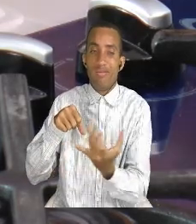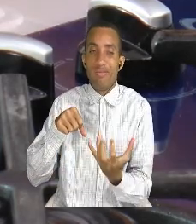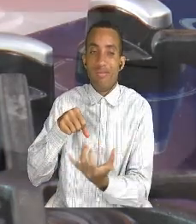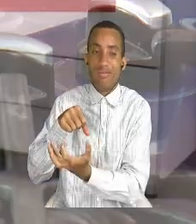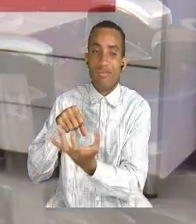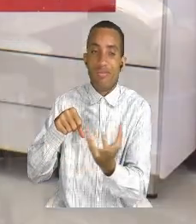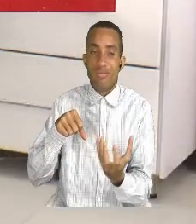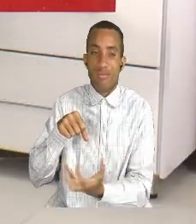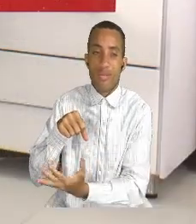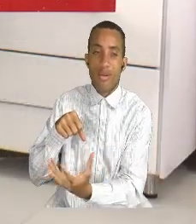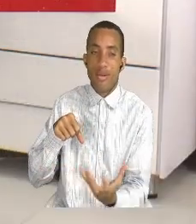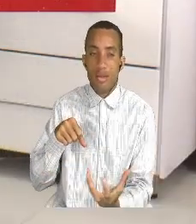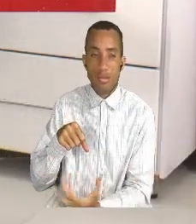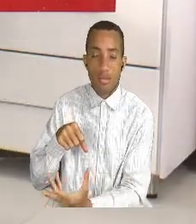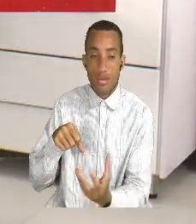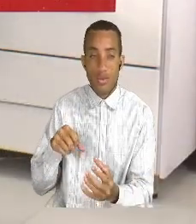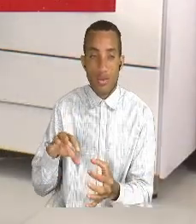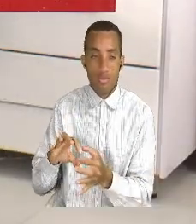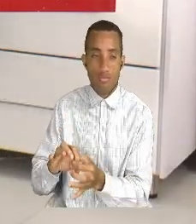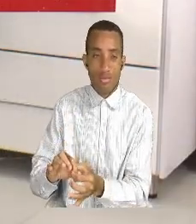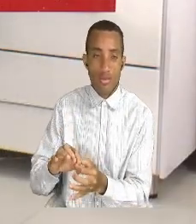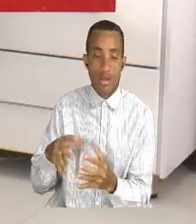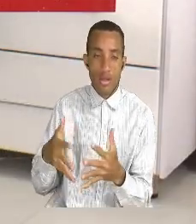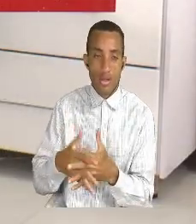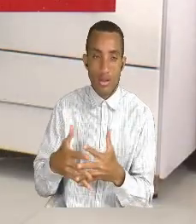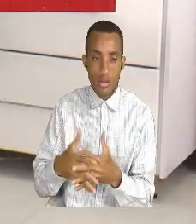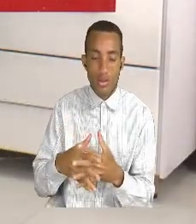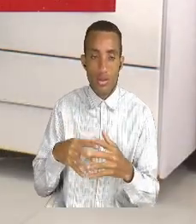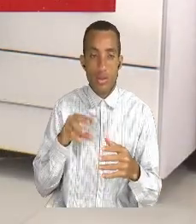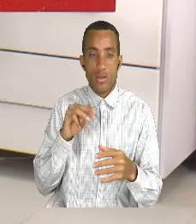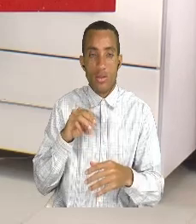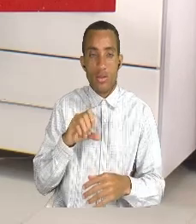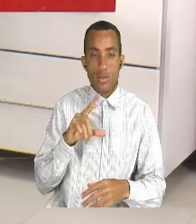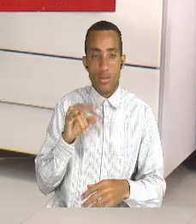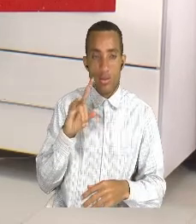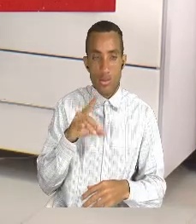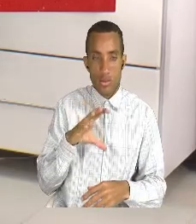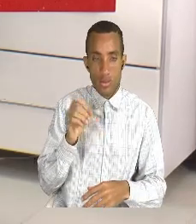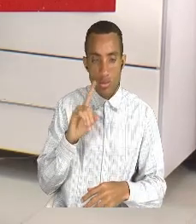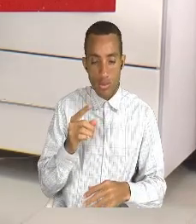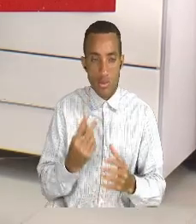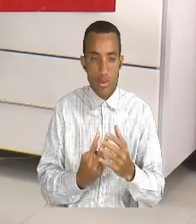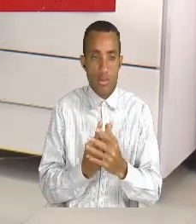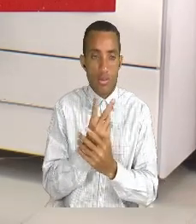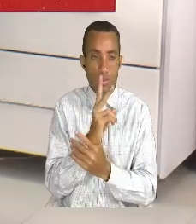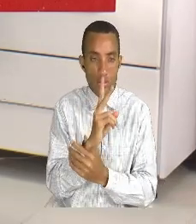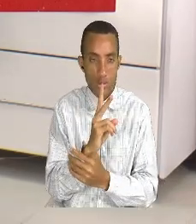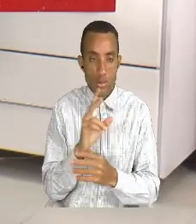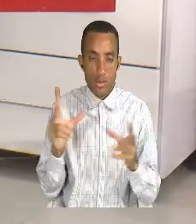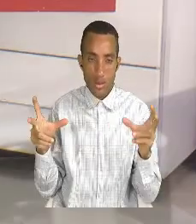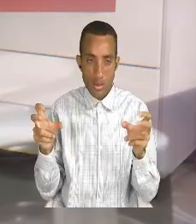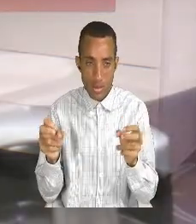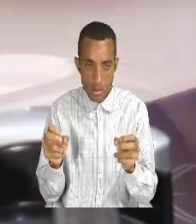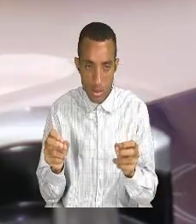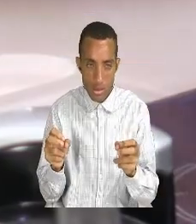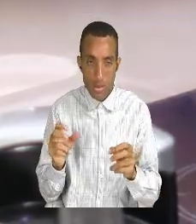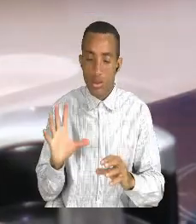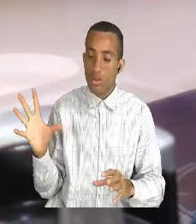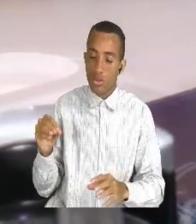unan, se adhieran al arroz, a los moluscos, a los mariscos, a los vegetales, ¿sí? Ajá. Entonces ahí van poco a poco,